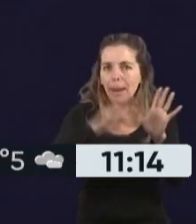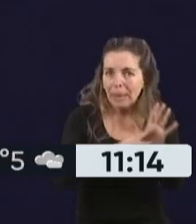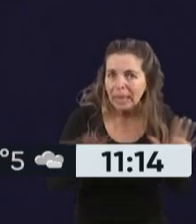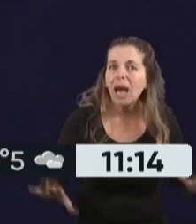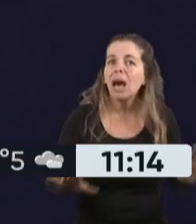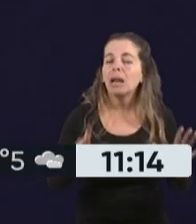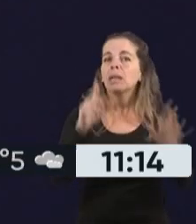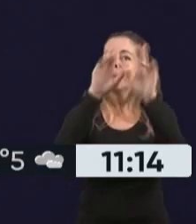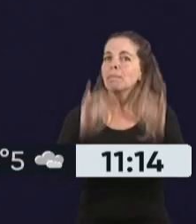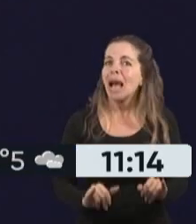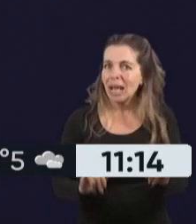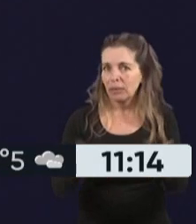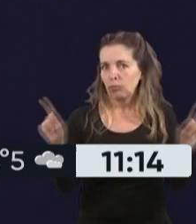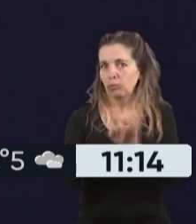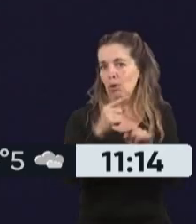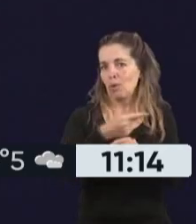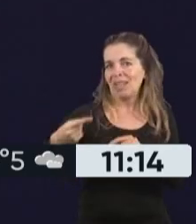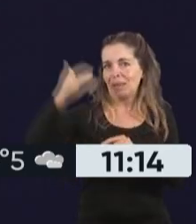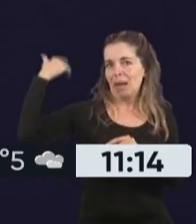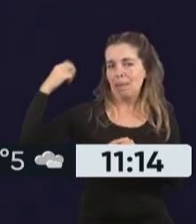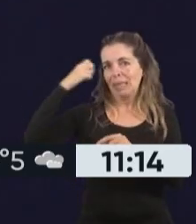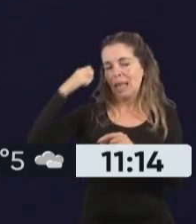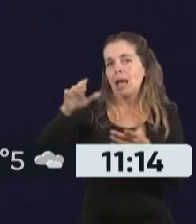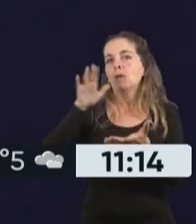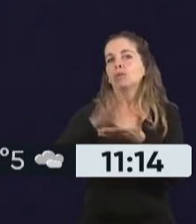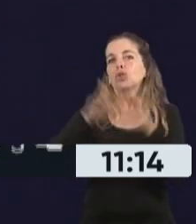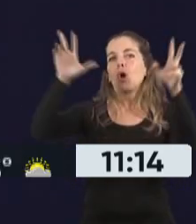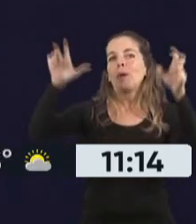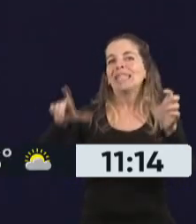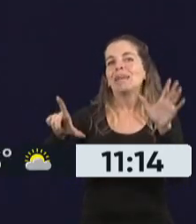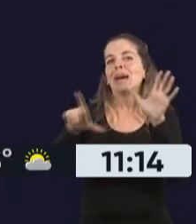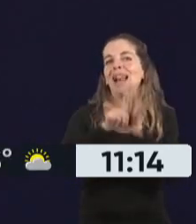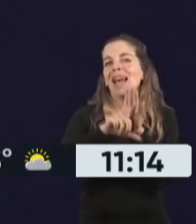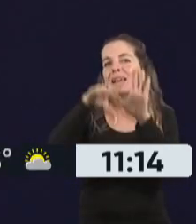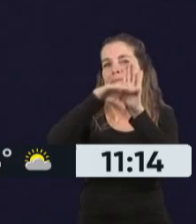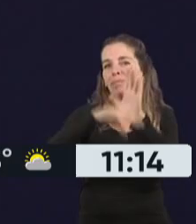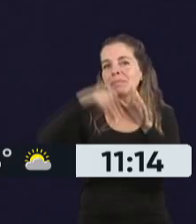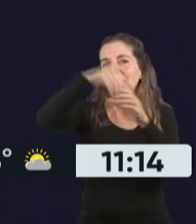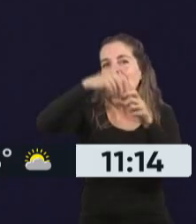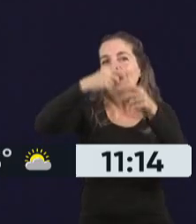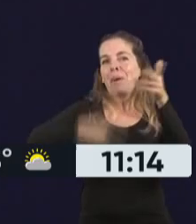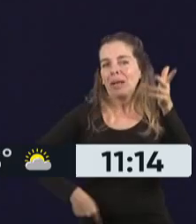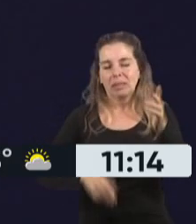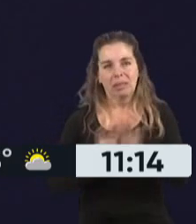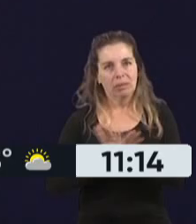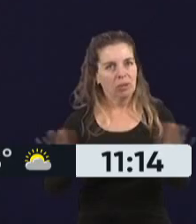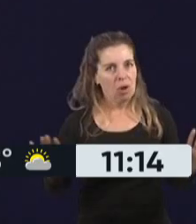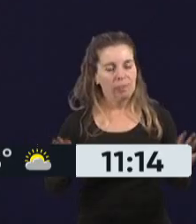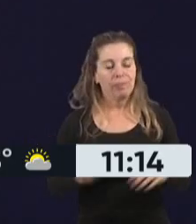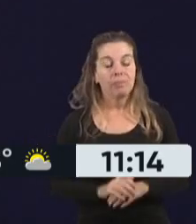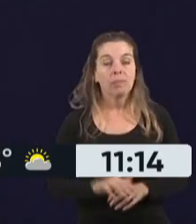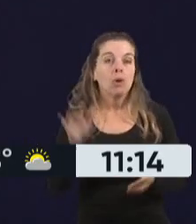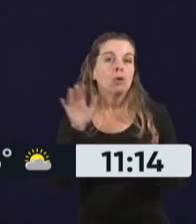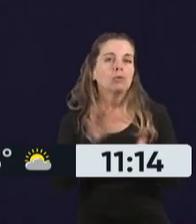paz y no como fue efectivamente lo de la Ley Bases. Con respecto al supuesto accionar